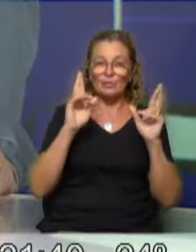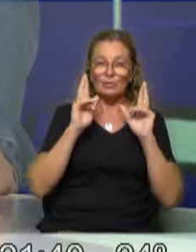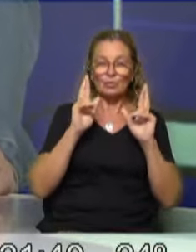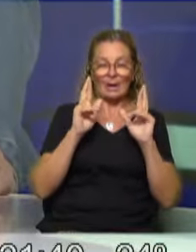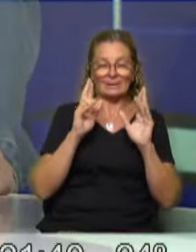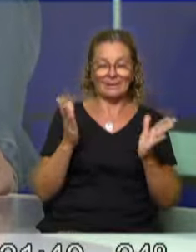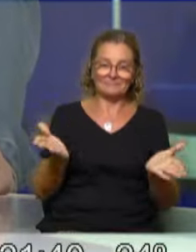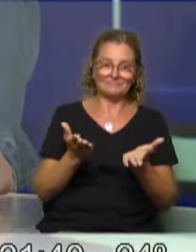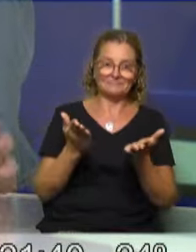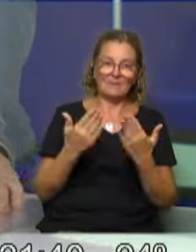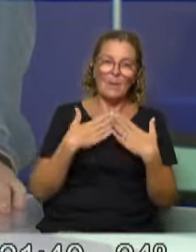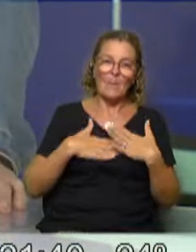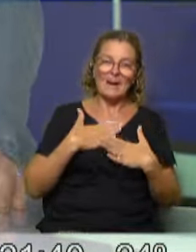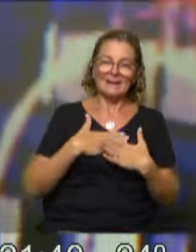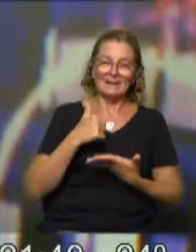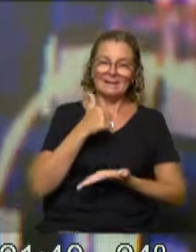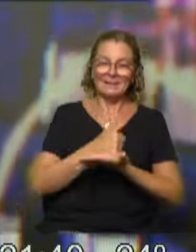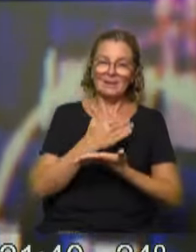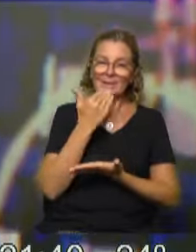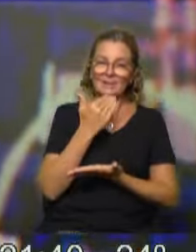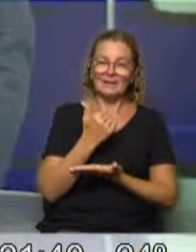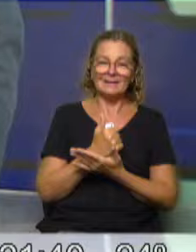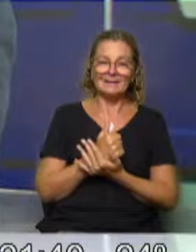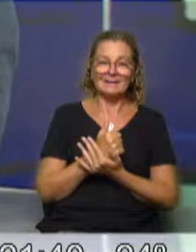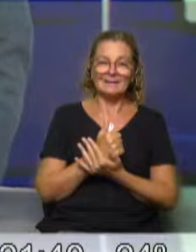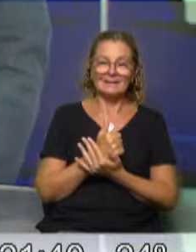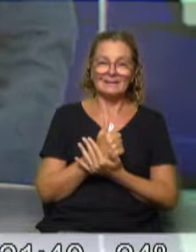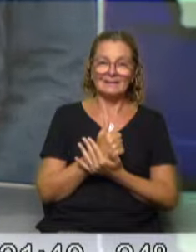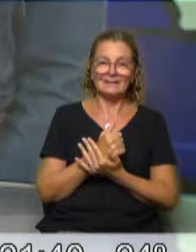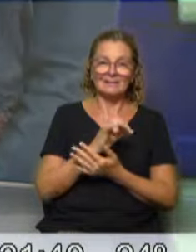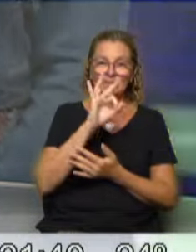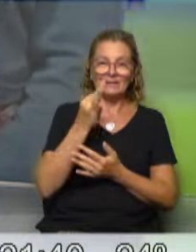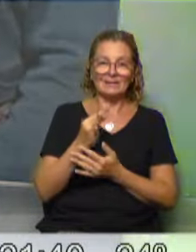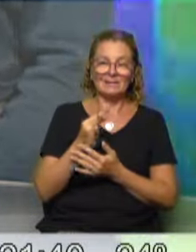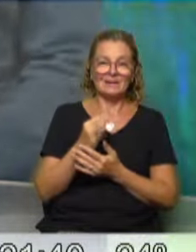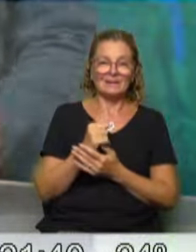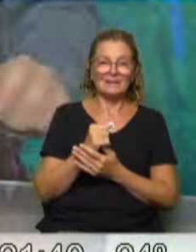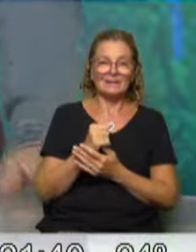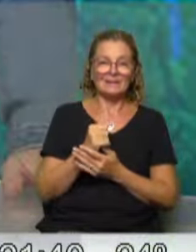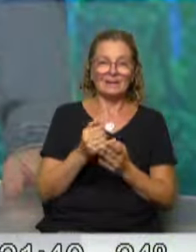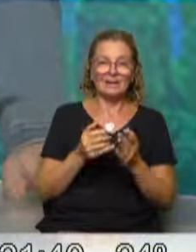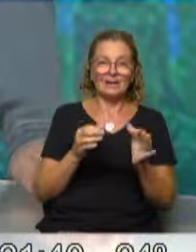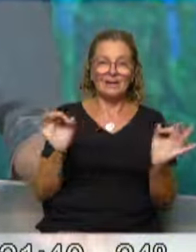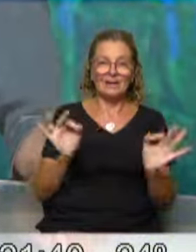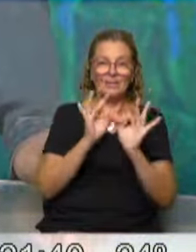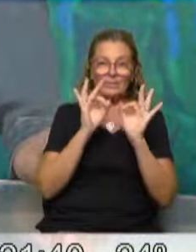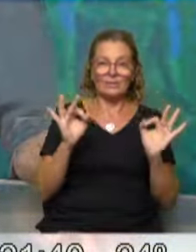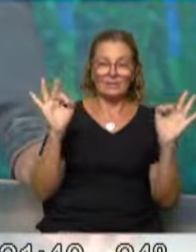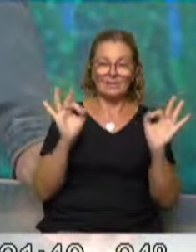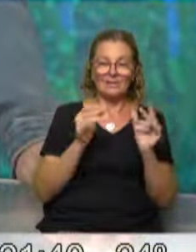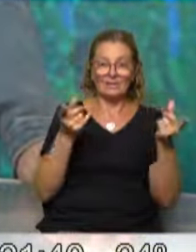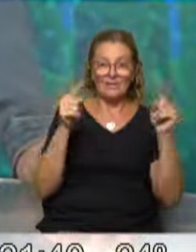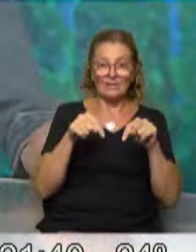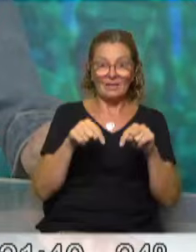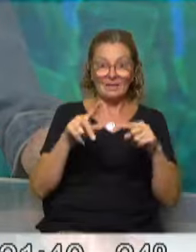augurio y un placer tenerte aquí. Muchas gracias. Vamos arriba. Mucha mierda. Nosotros, música. Música se viene